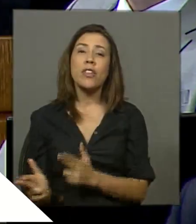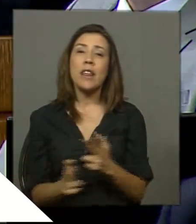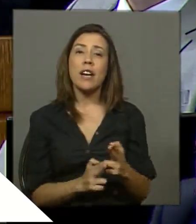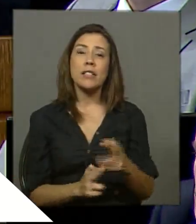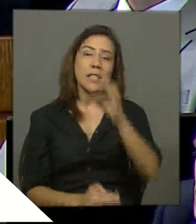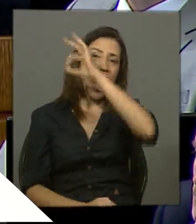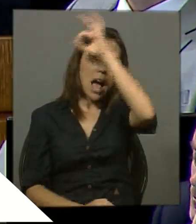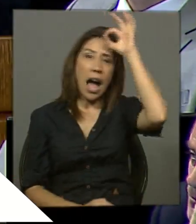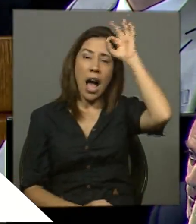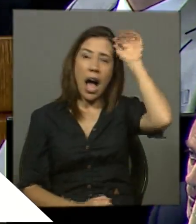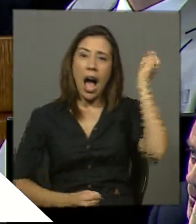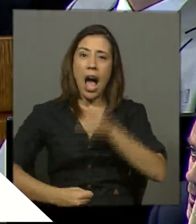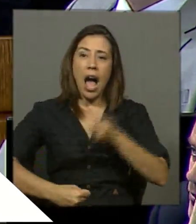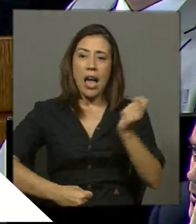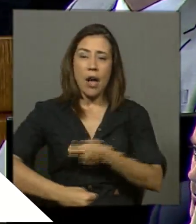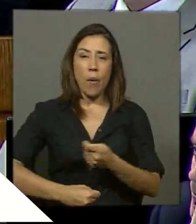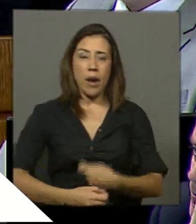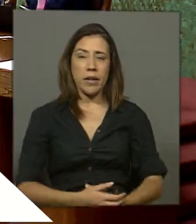la